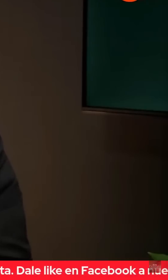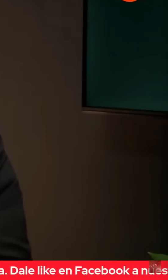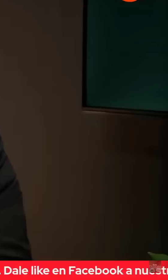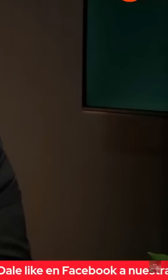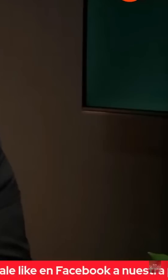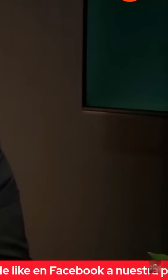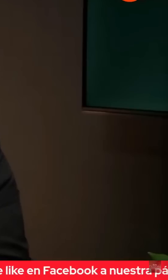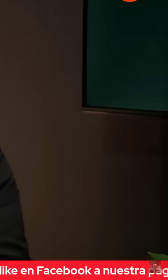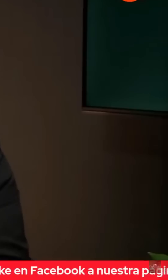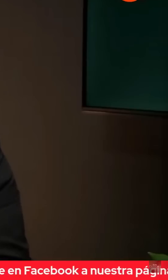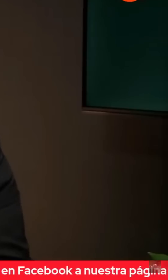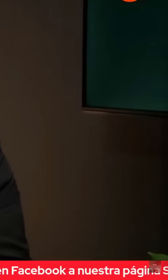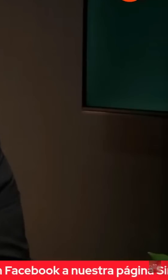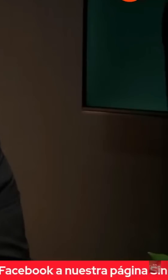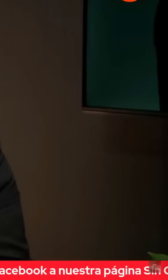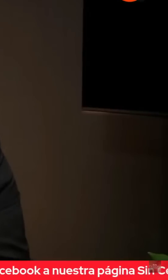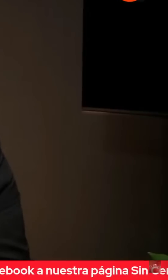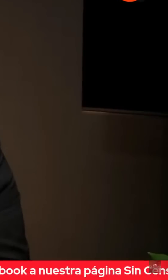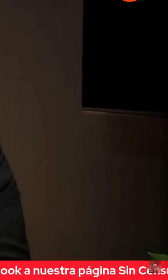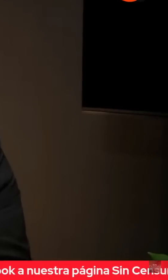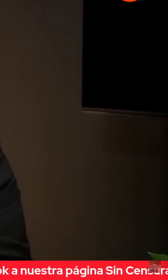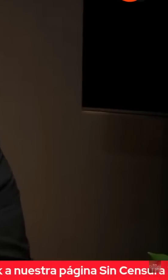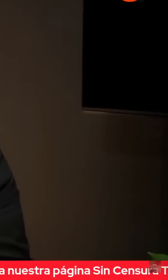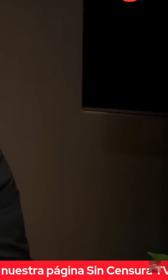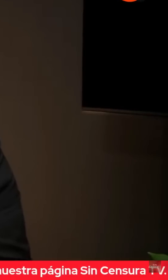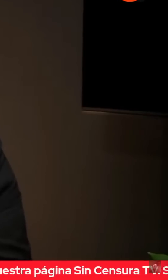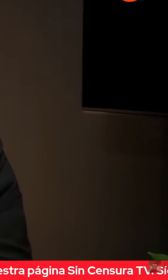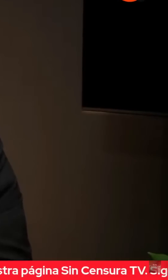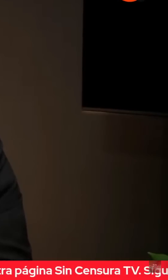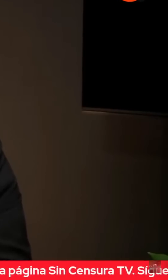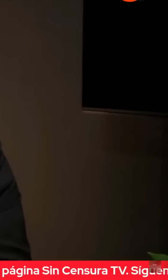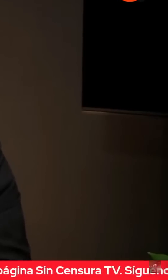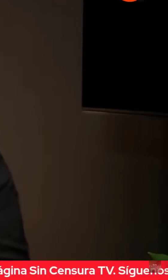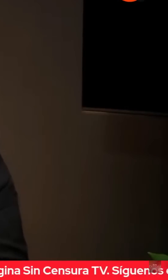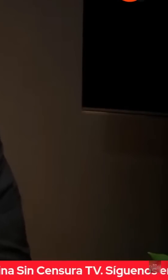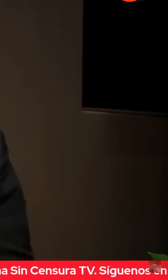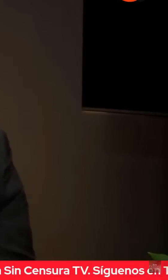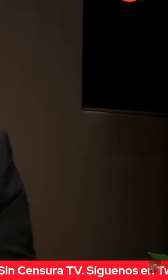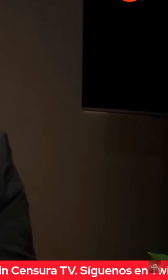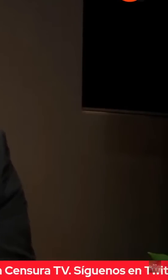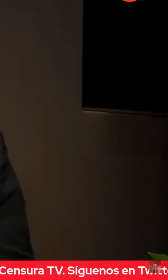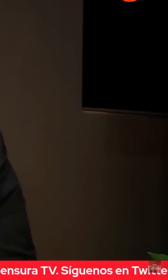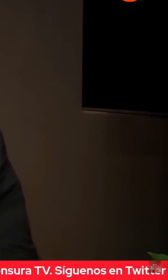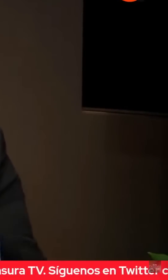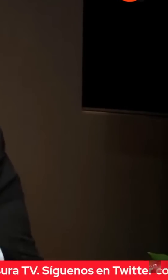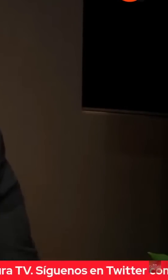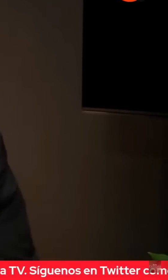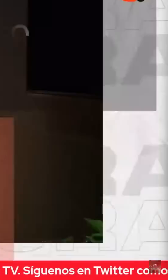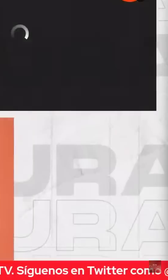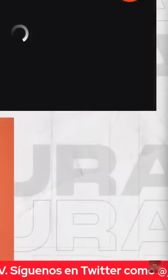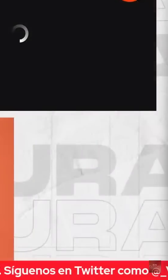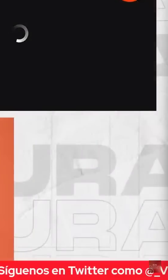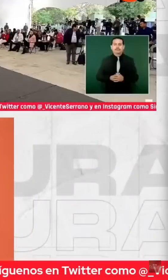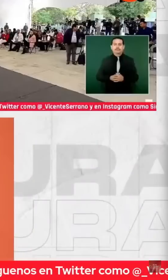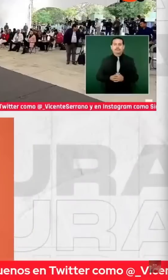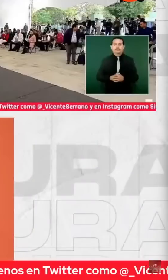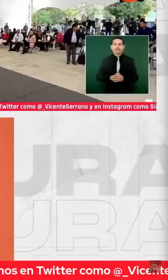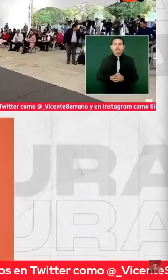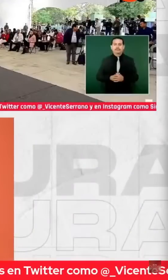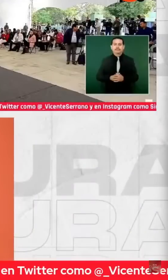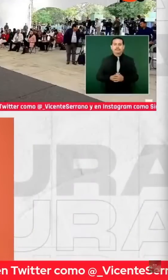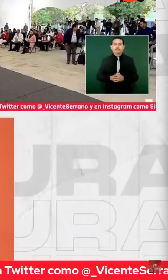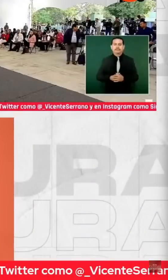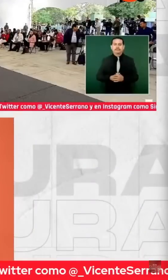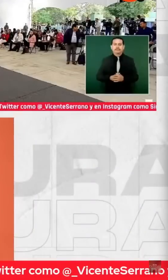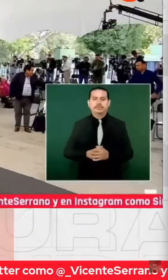del narcogobierno de Felipe Calderón, que dejó crecer la violencia usando la violencia. Estas son las declaraciones del